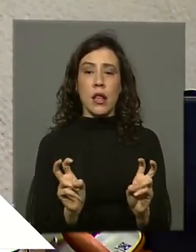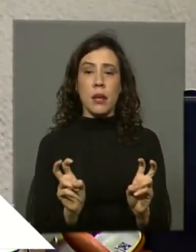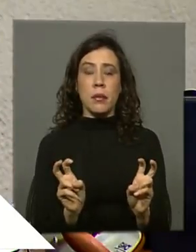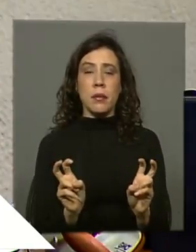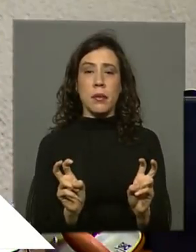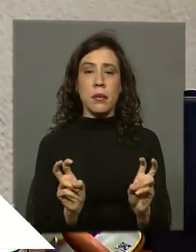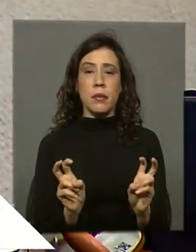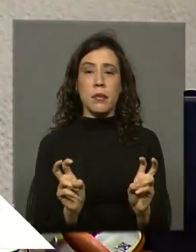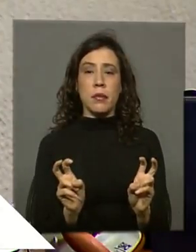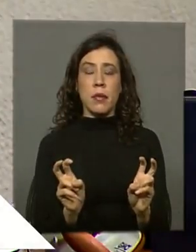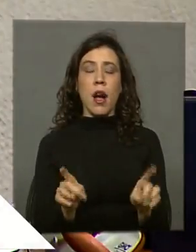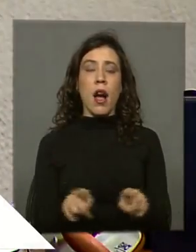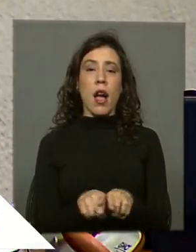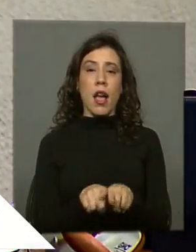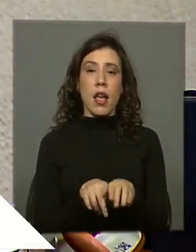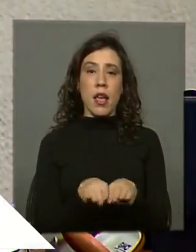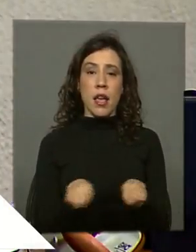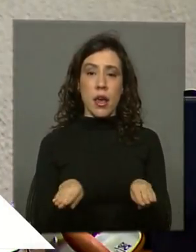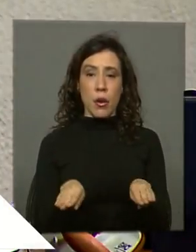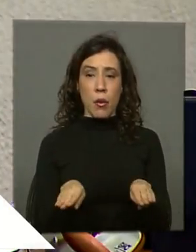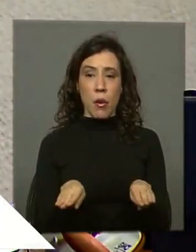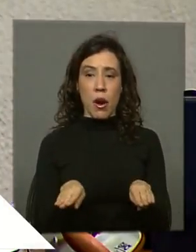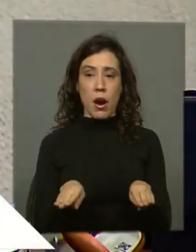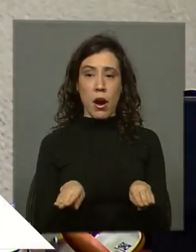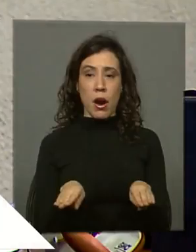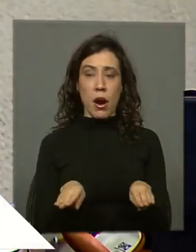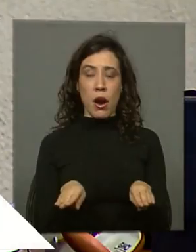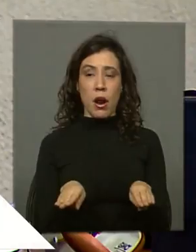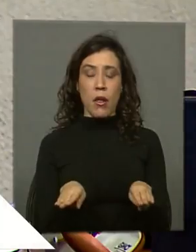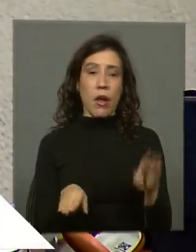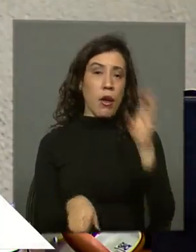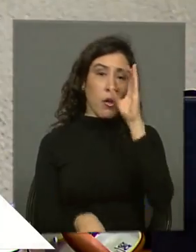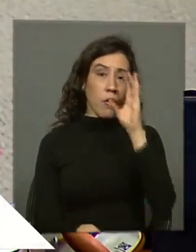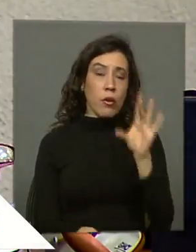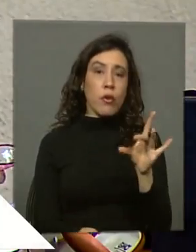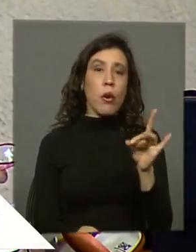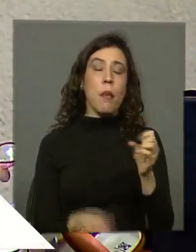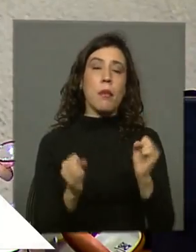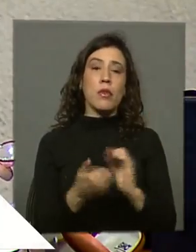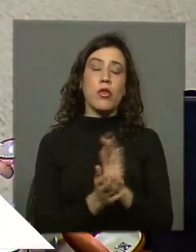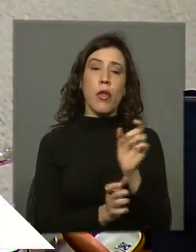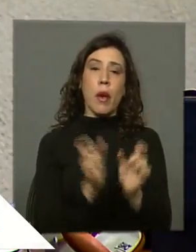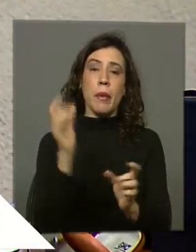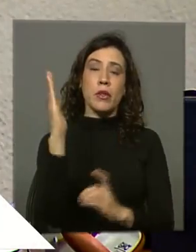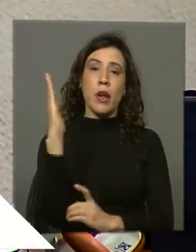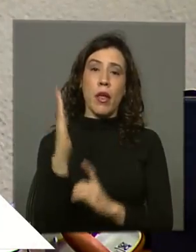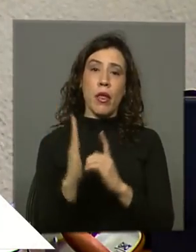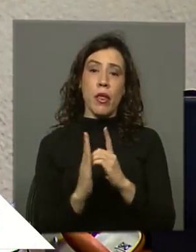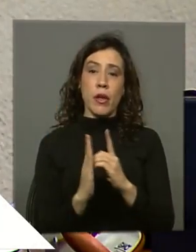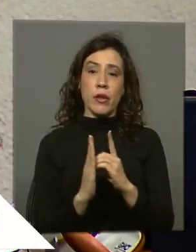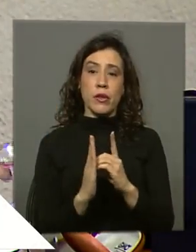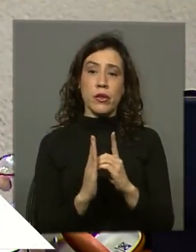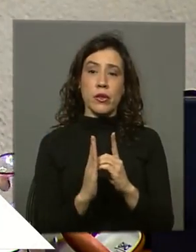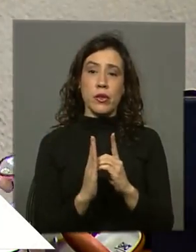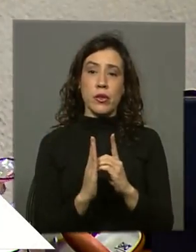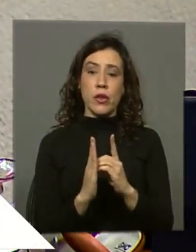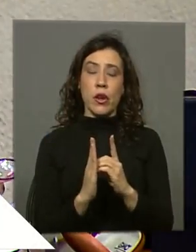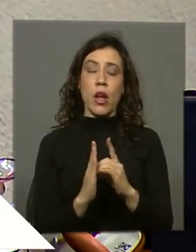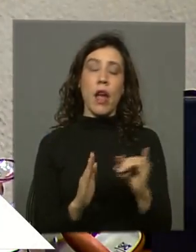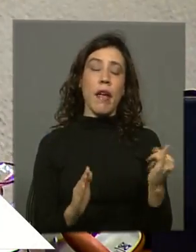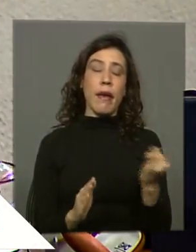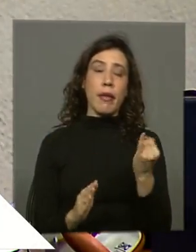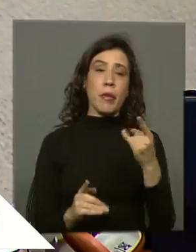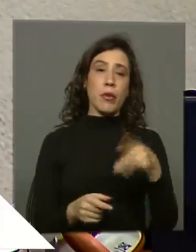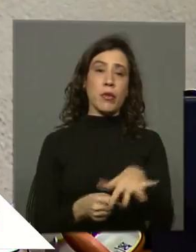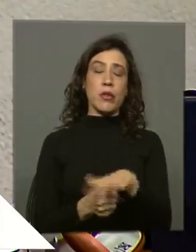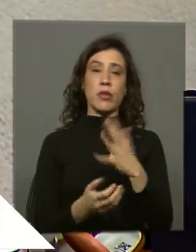de igualdad y de encontrar la posibilidad de que todas las personas se desarrollen independiente de